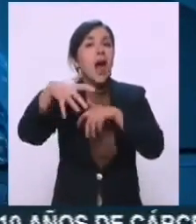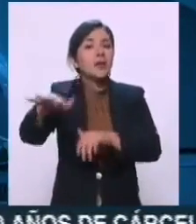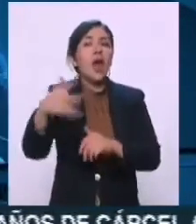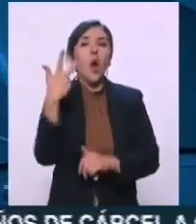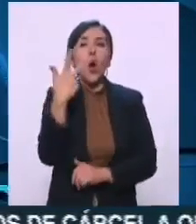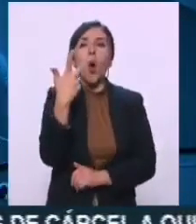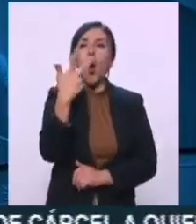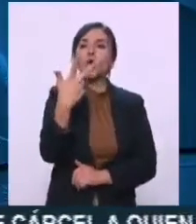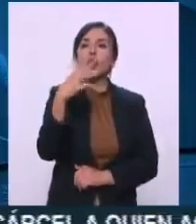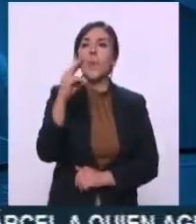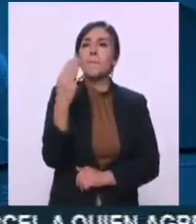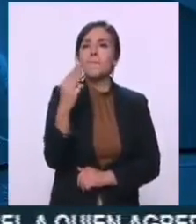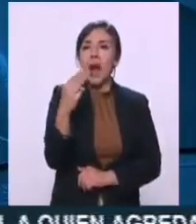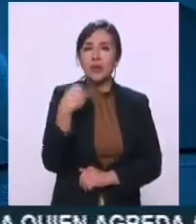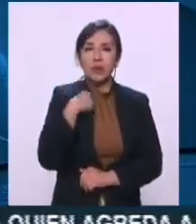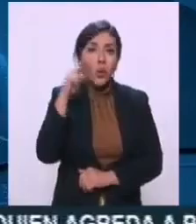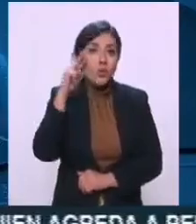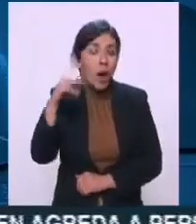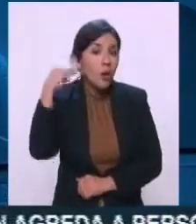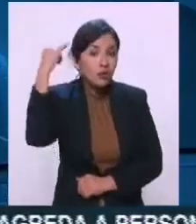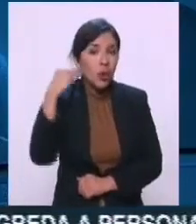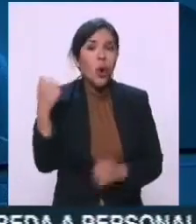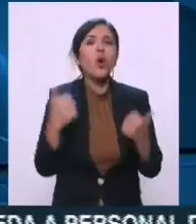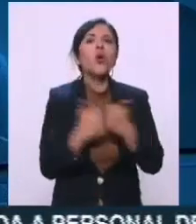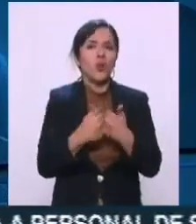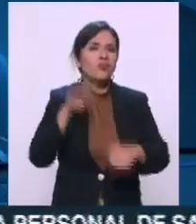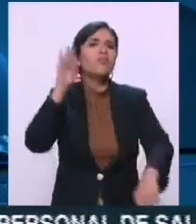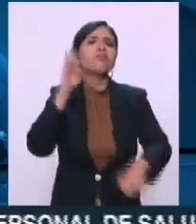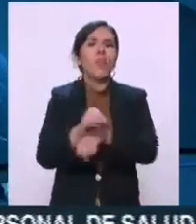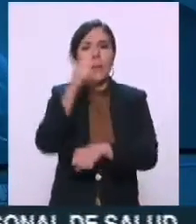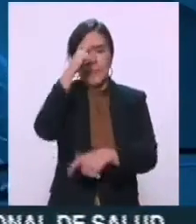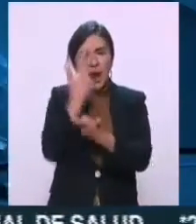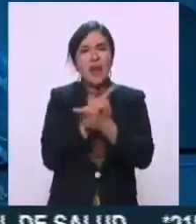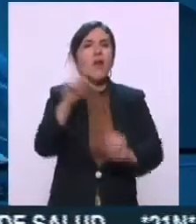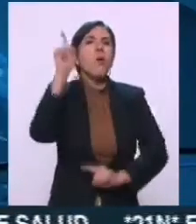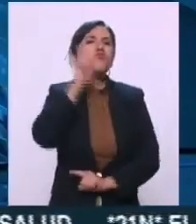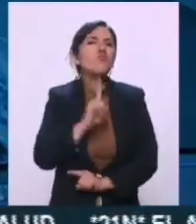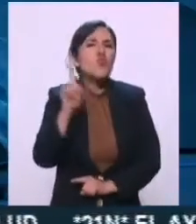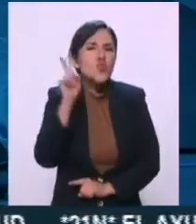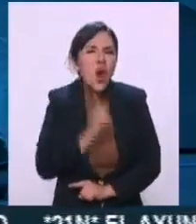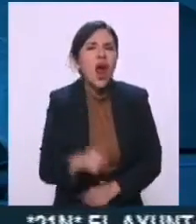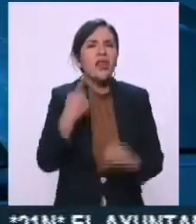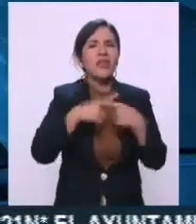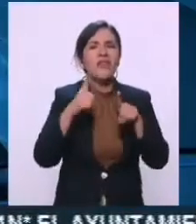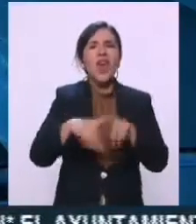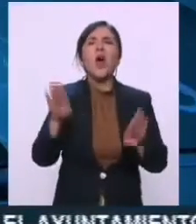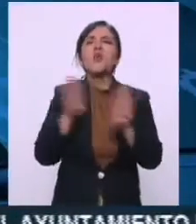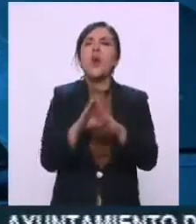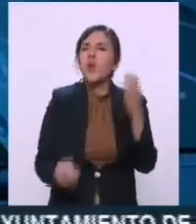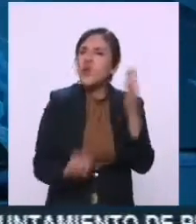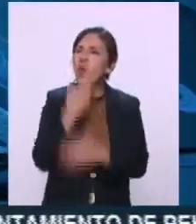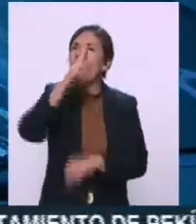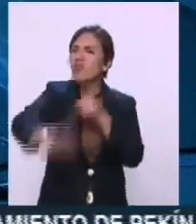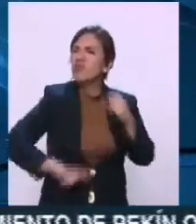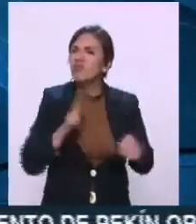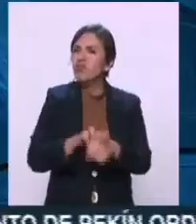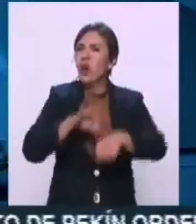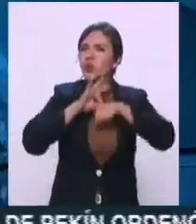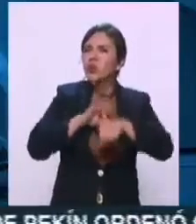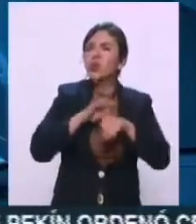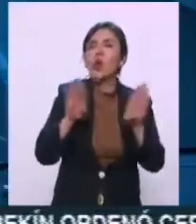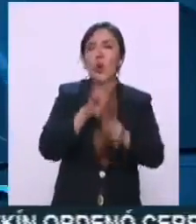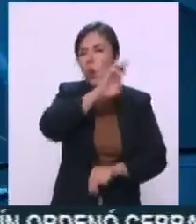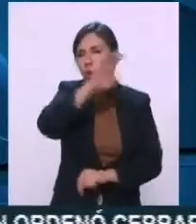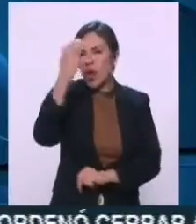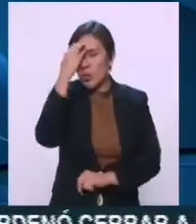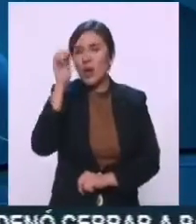del 8 de marzo, ¿no? A favor de, pues, la libertad de las mujeres y una nueva realidad social a partir del